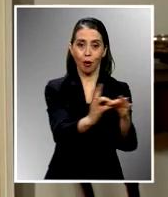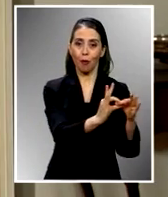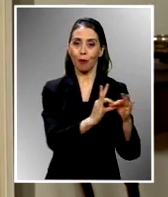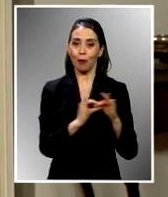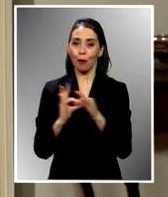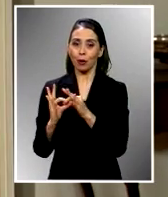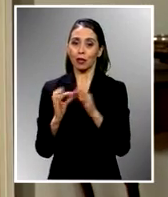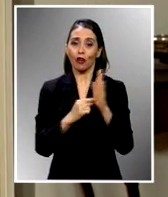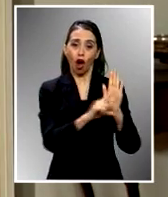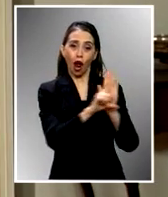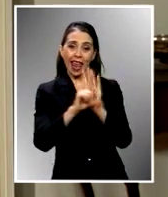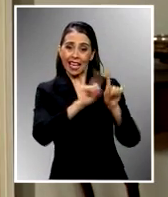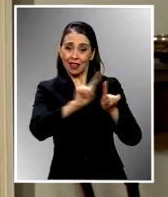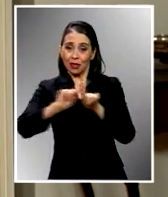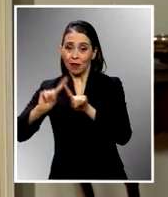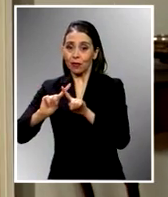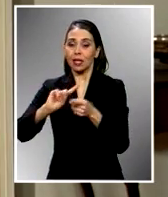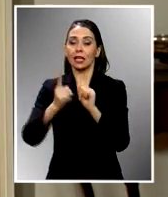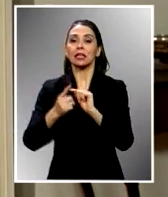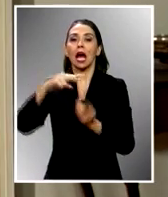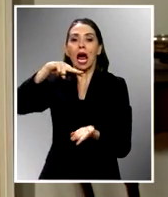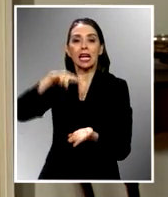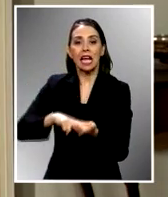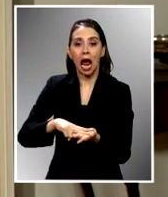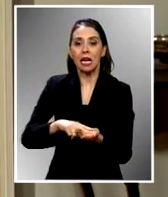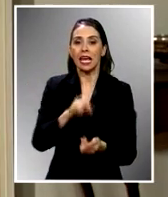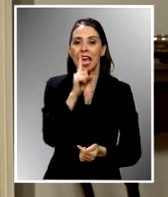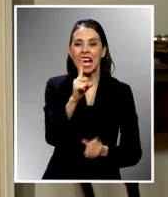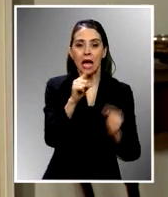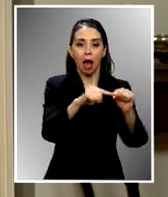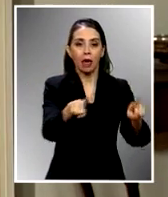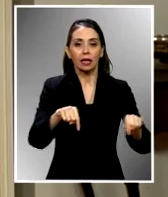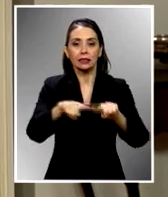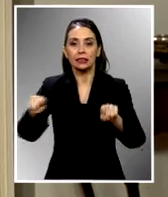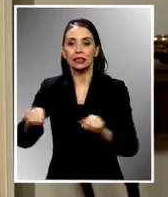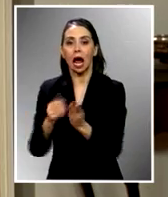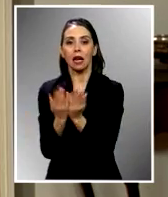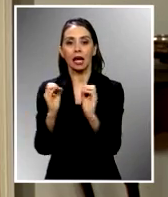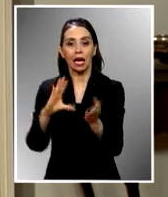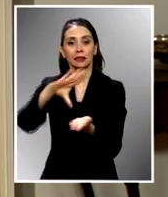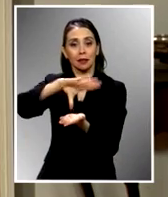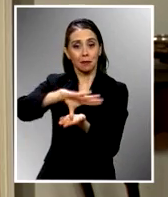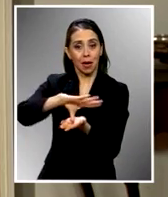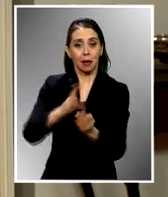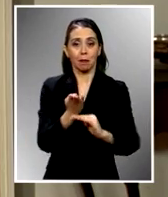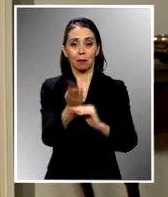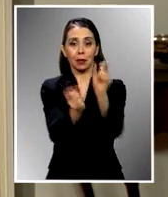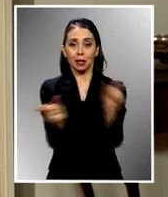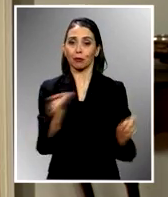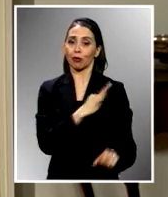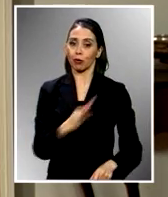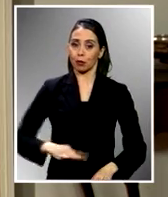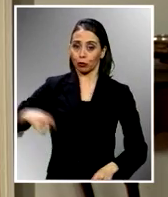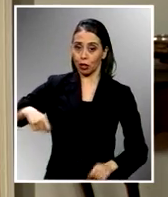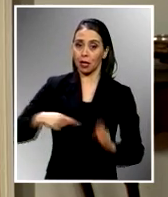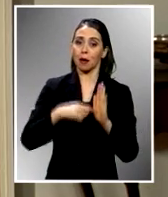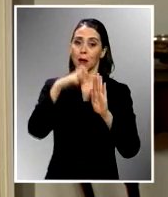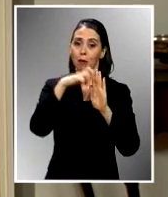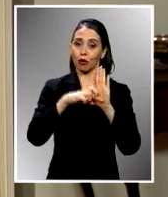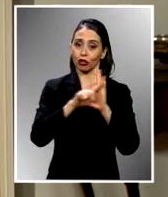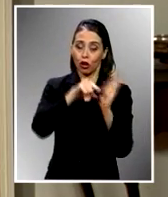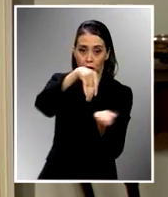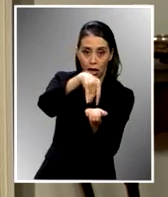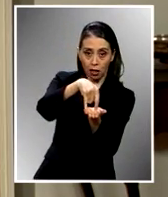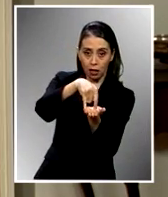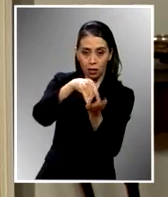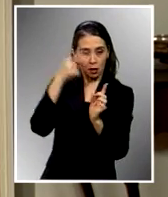para hacer que estas leyes sean realidad en cada una de las salas de clase del país pido a nuestros legisladores tramitar este proyecto con la